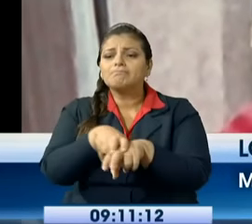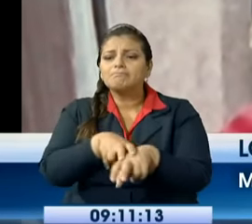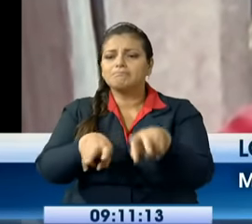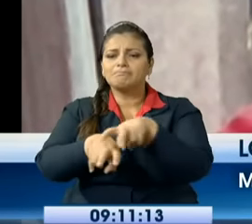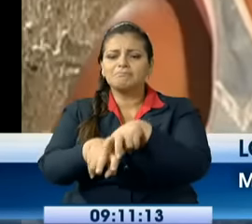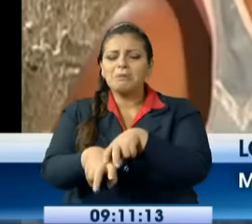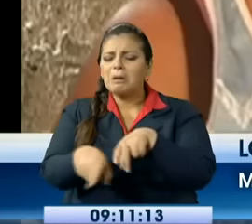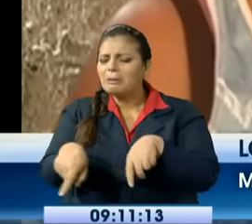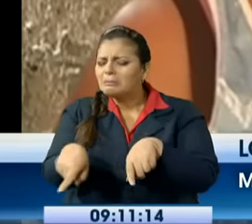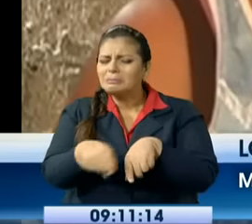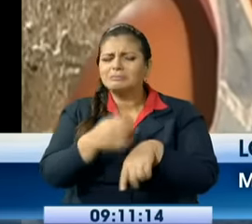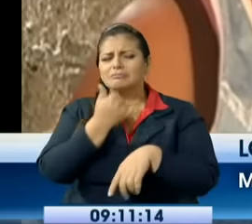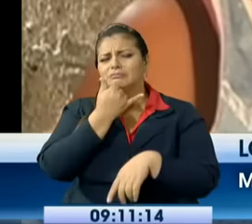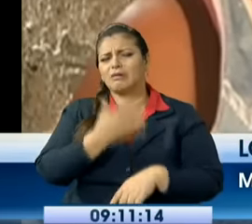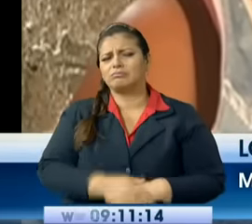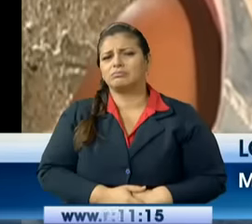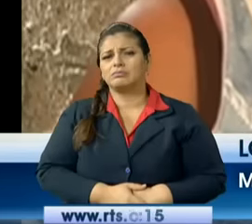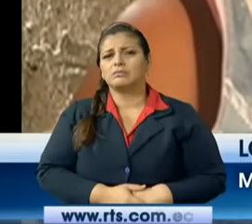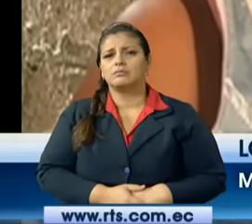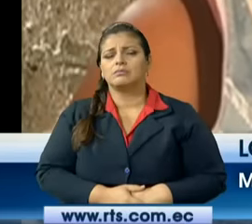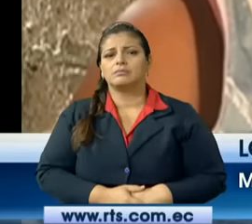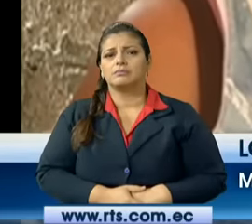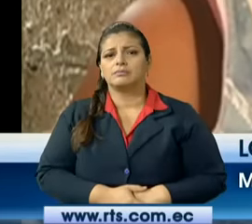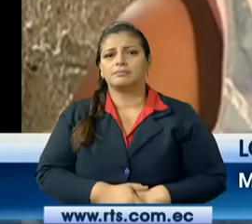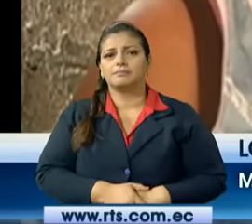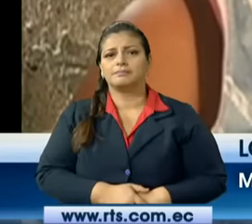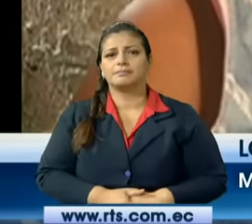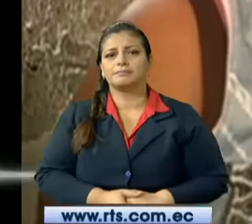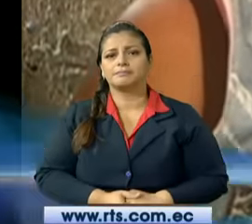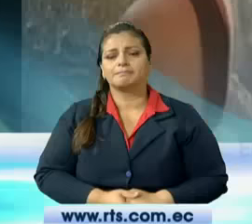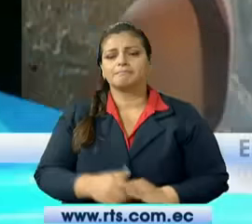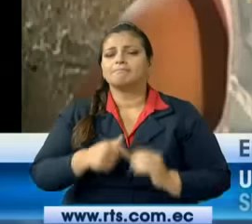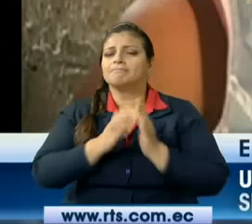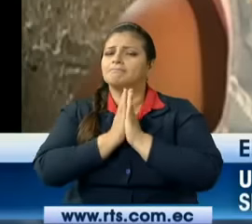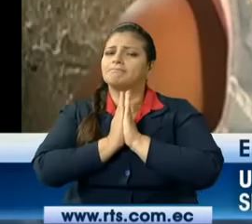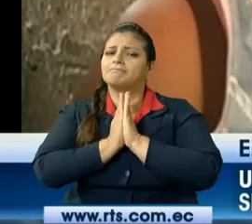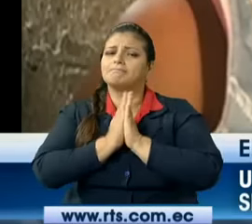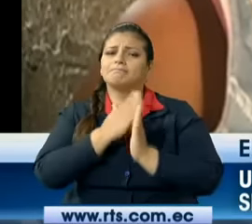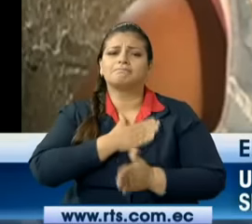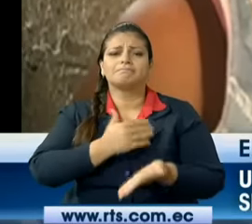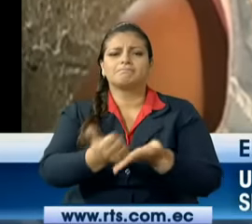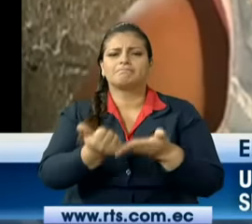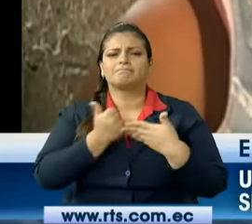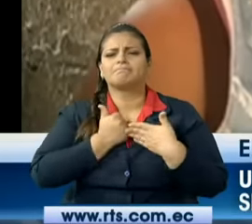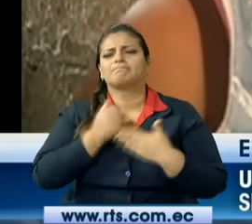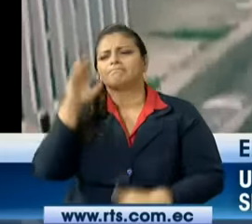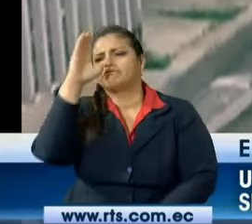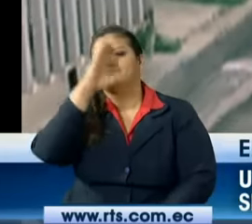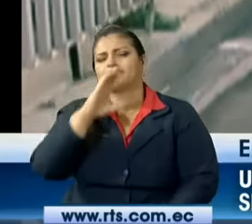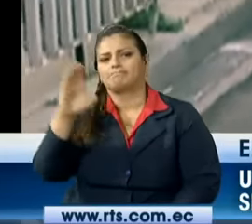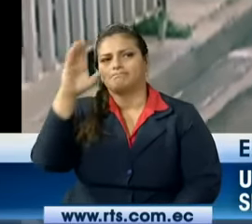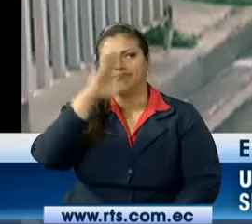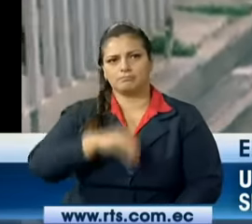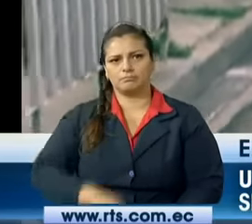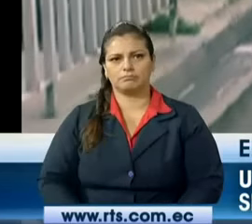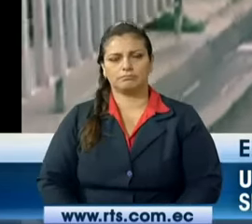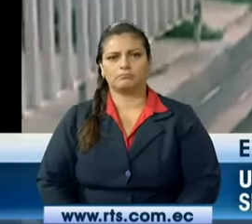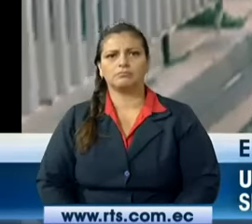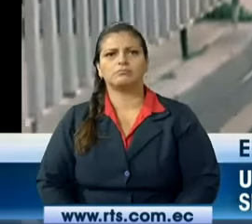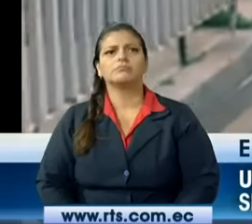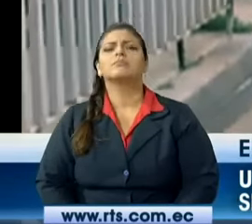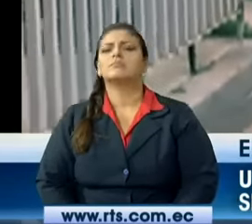al revés. Él no puede ponerse bien la ropita. Yo pido que por favor me ayuden a encontrarlo. Sus abuelos lo han